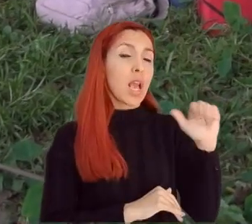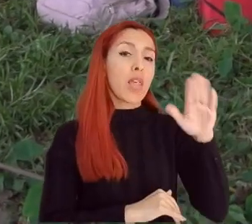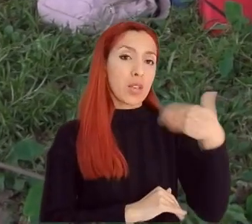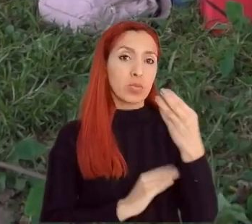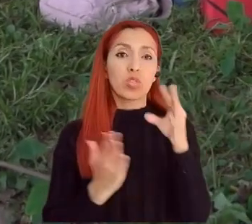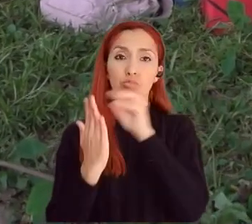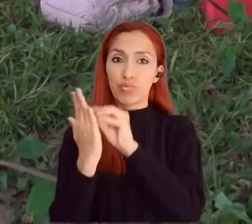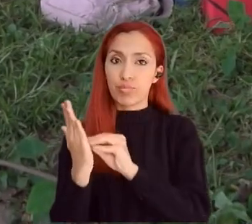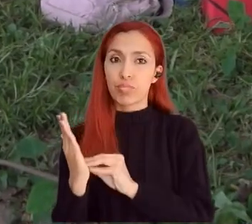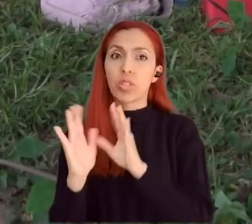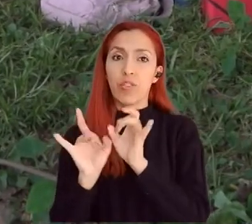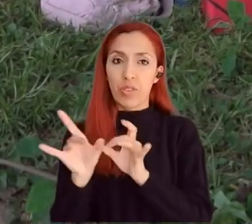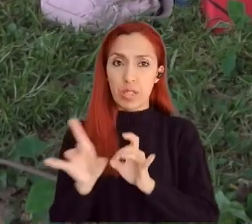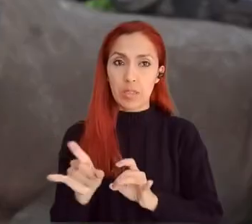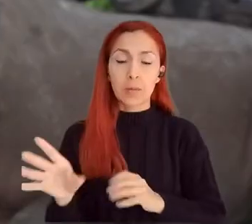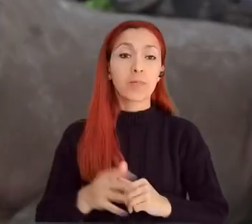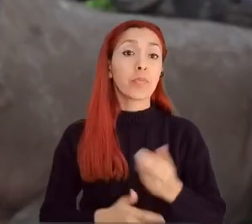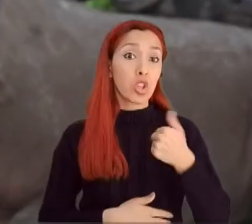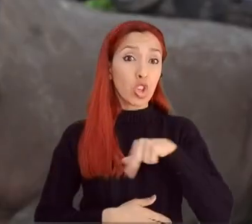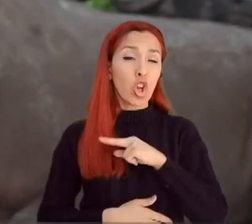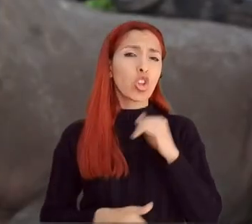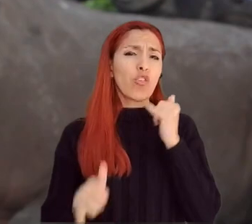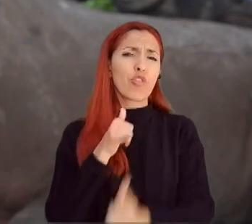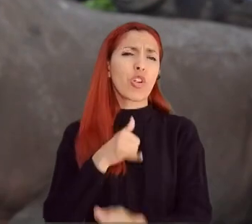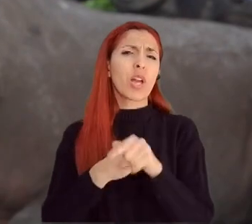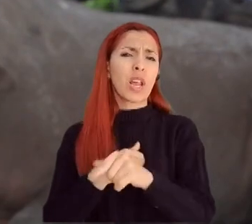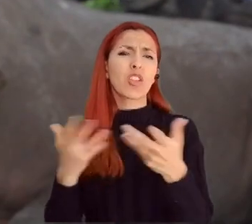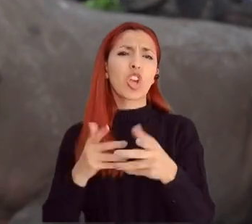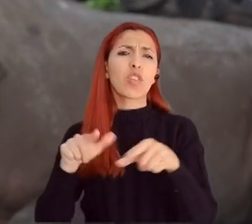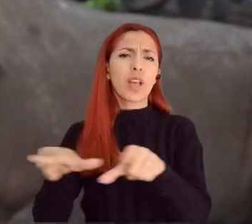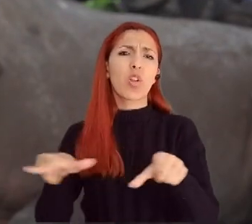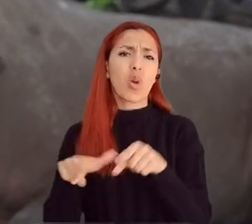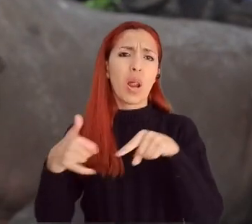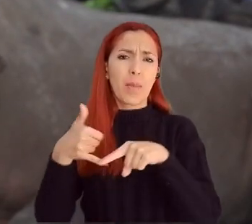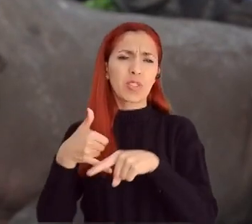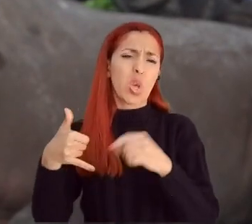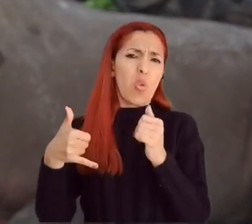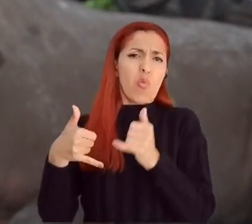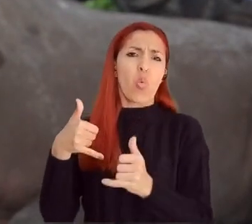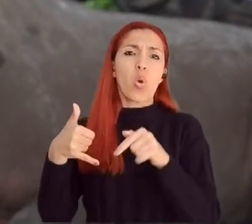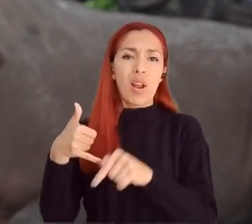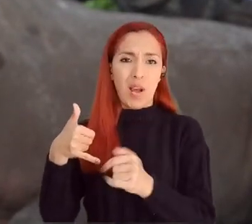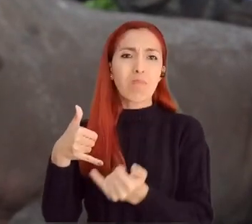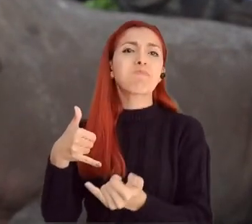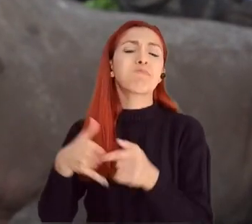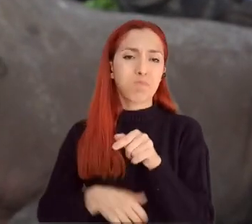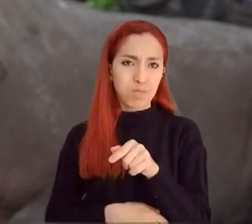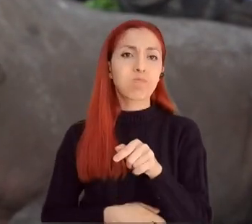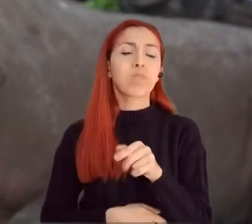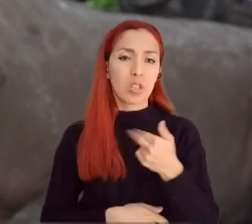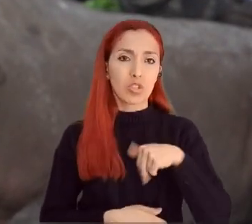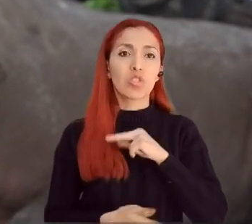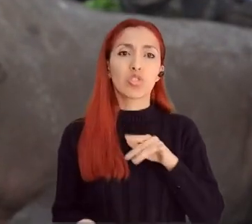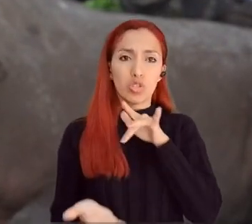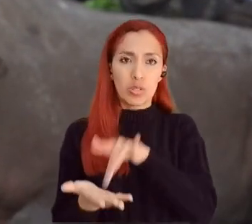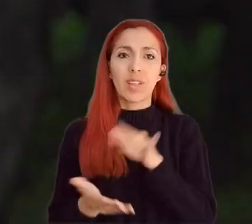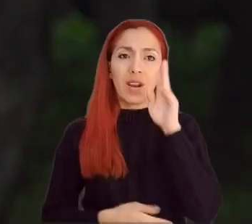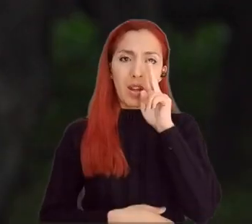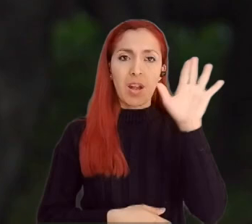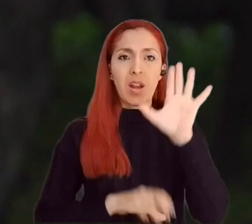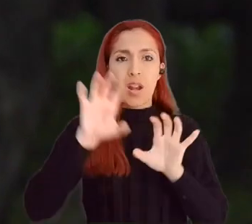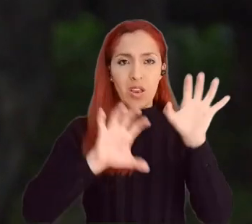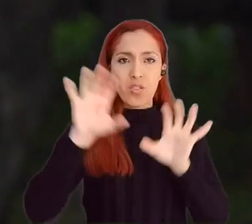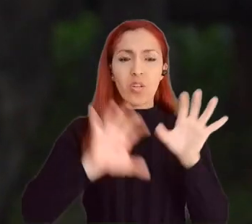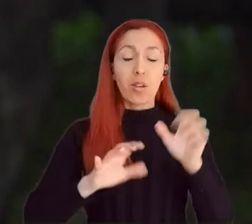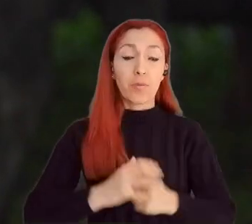programación. Nosotros vamos hasta la última punta del mapa, que es Atacuari, en el Amazonas. Nosotros hacemos patria a nivel regional.